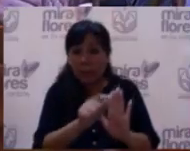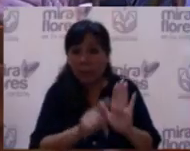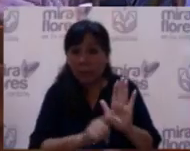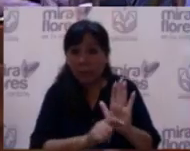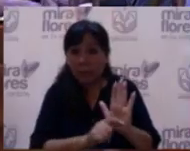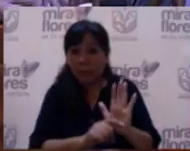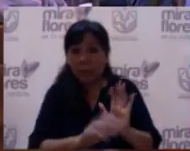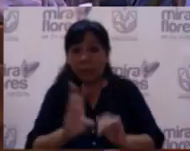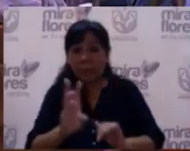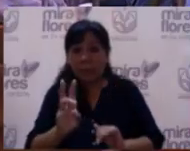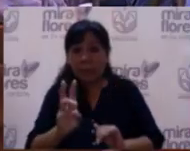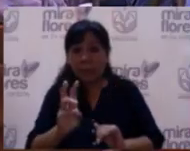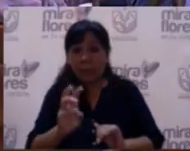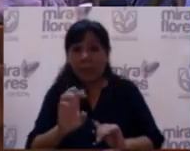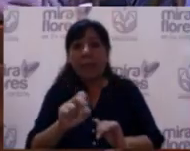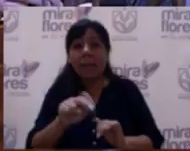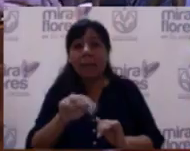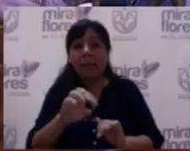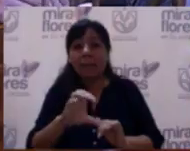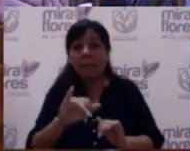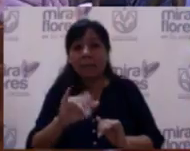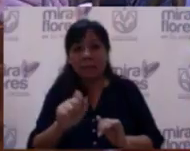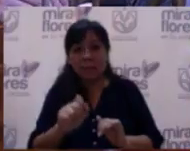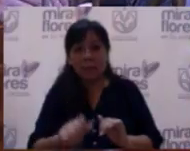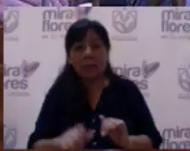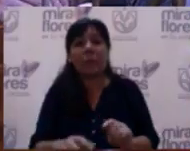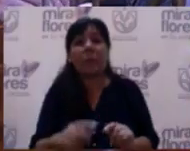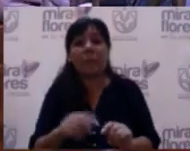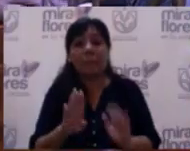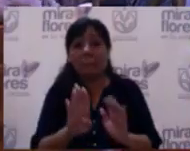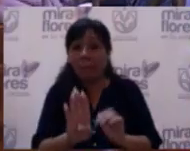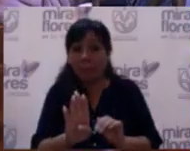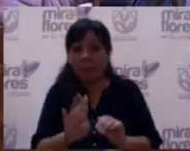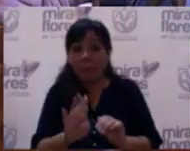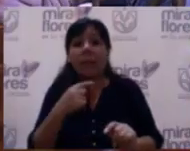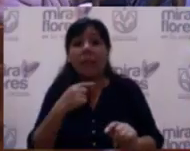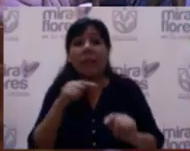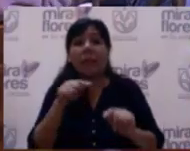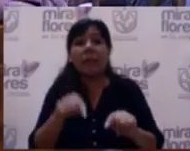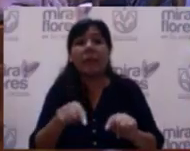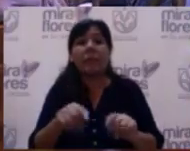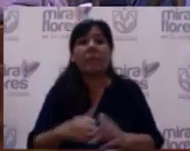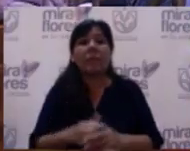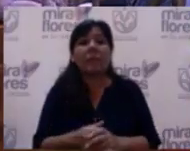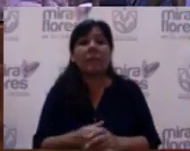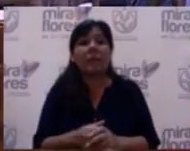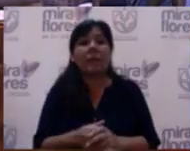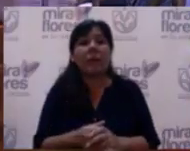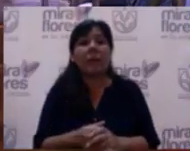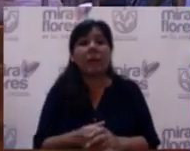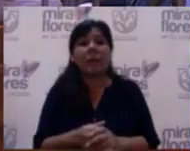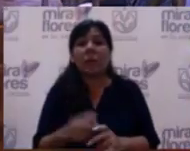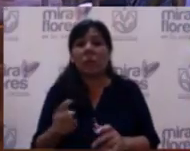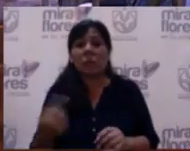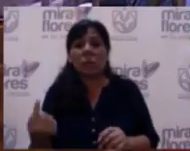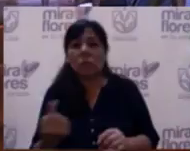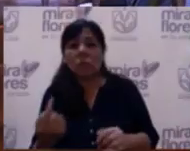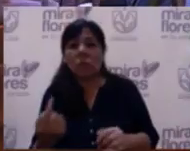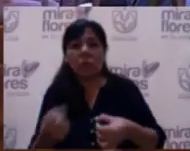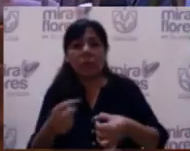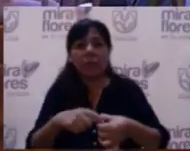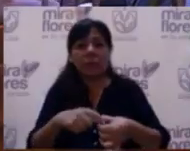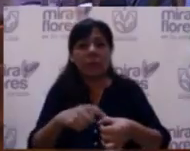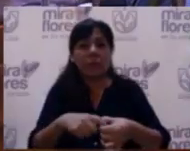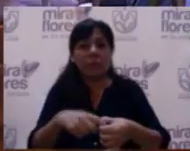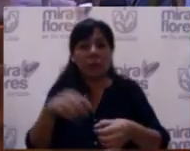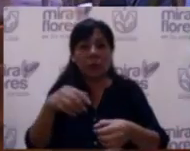B, del mismo reglamento, que esta vez tengan a bien invitar a la OMPE no solo para que participe en los votos